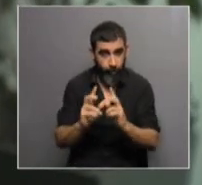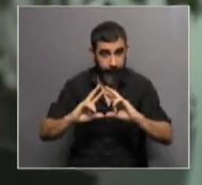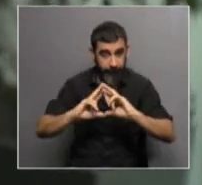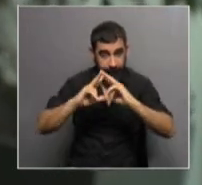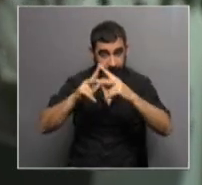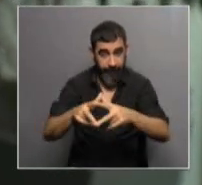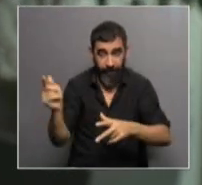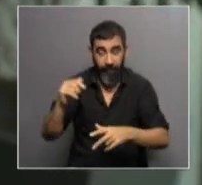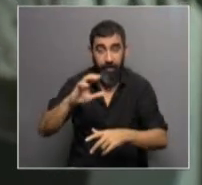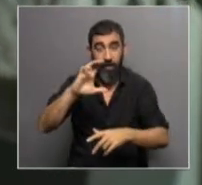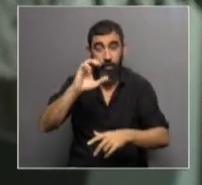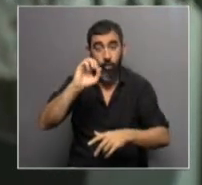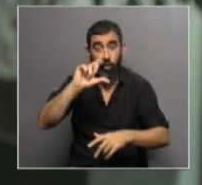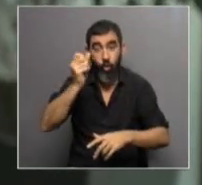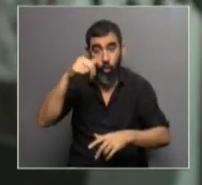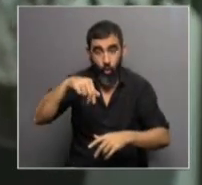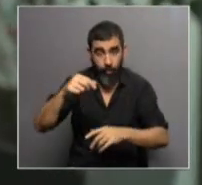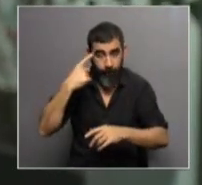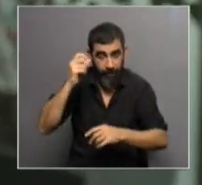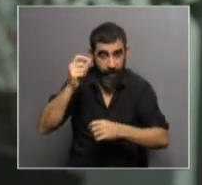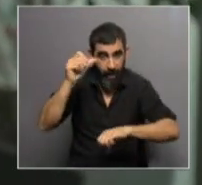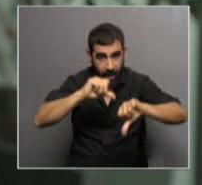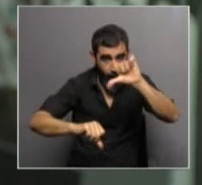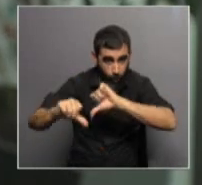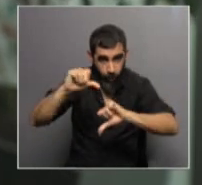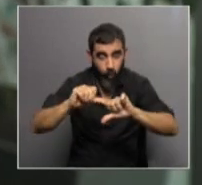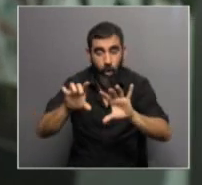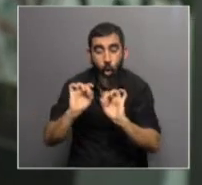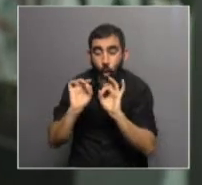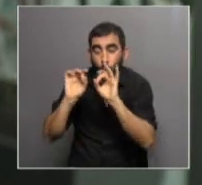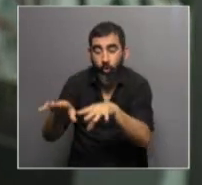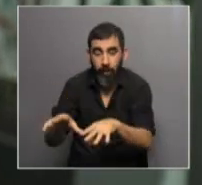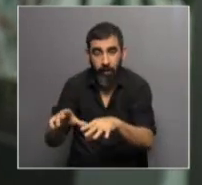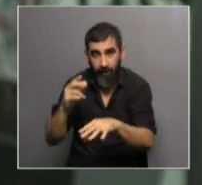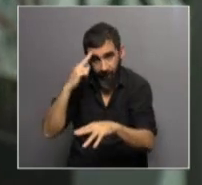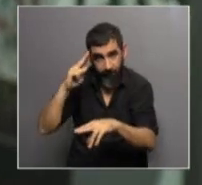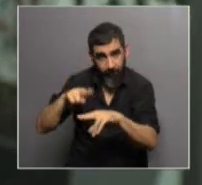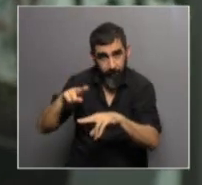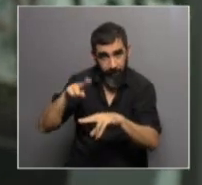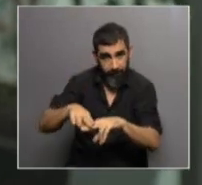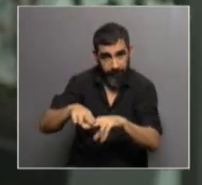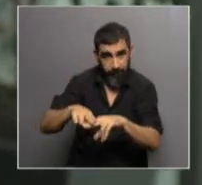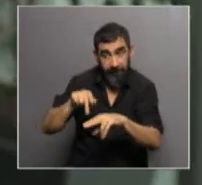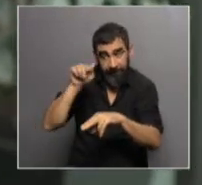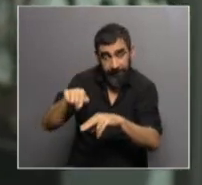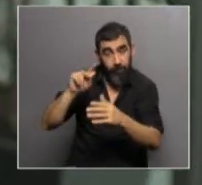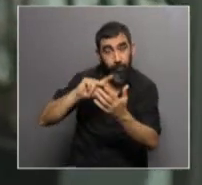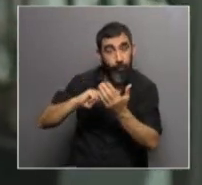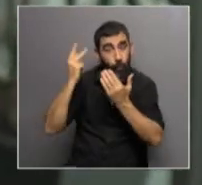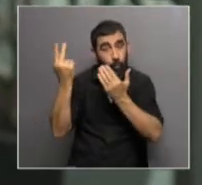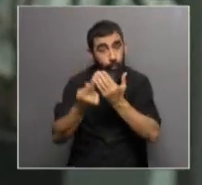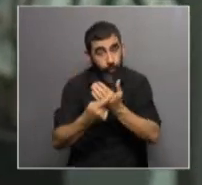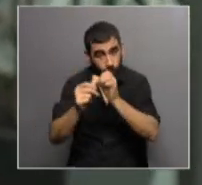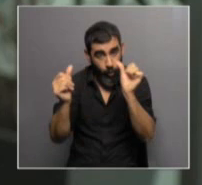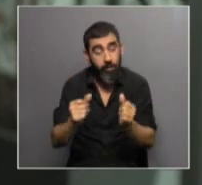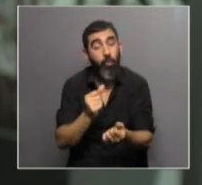obtenidas a partir de colon que se generan en el laboratorio y los infectados con trypanosoma cruzi este proyecto lo llevamos a